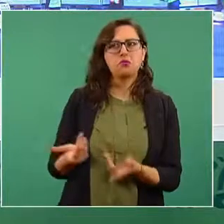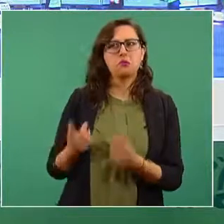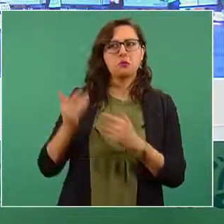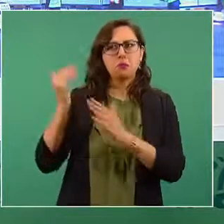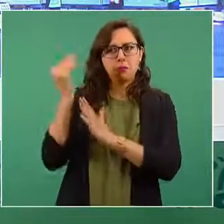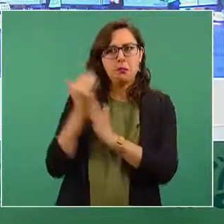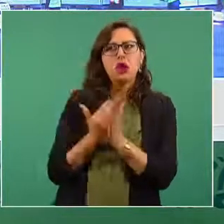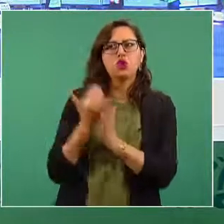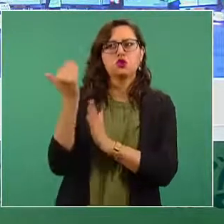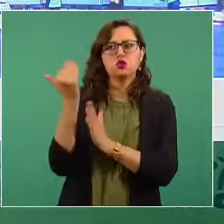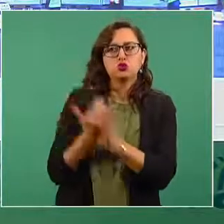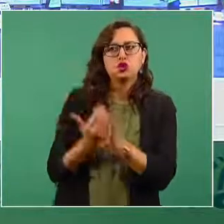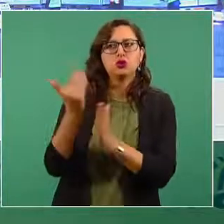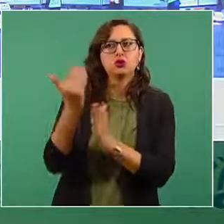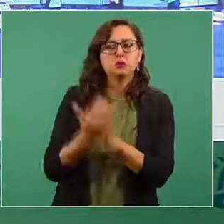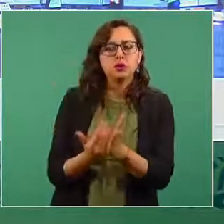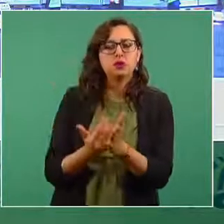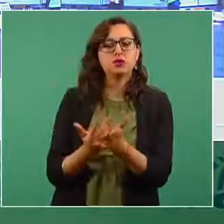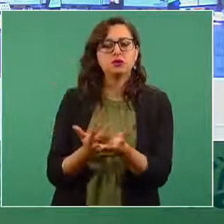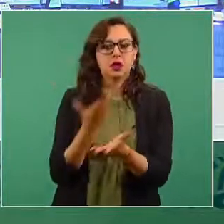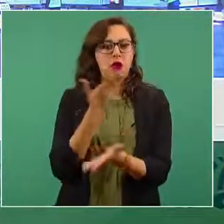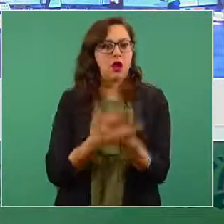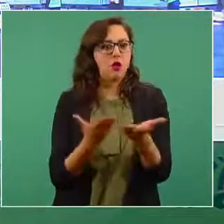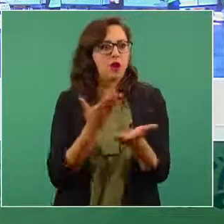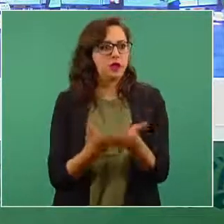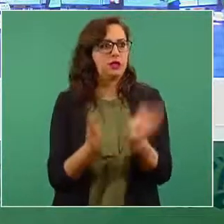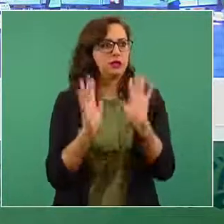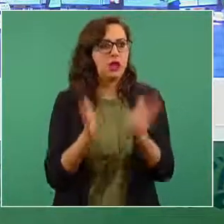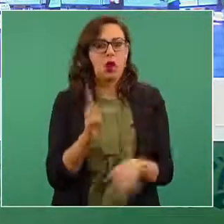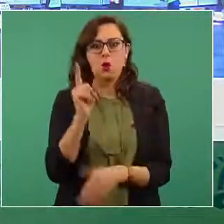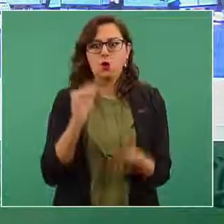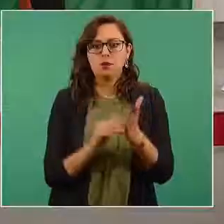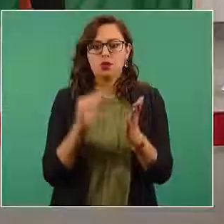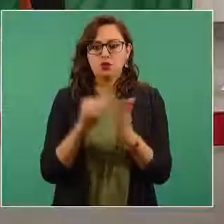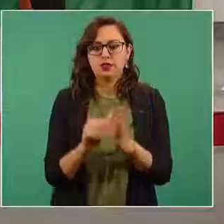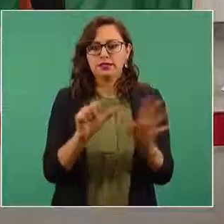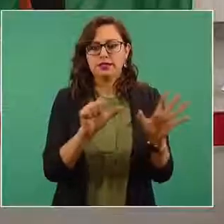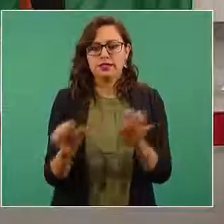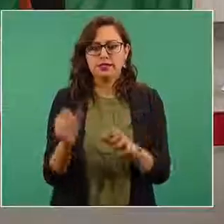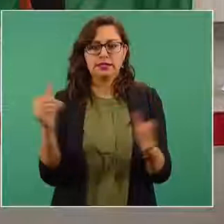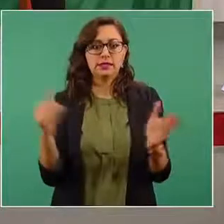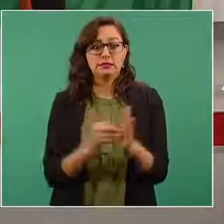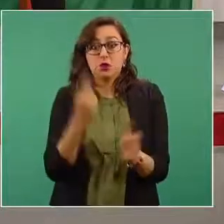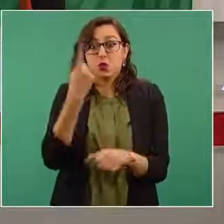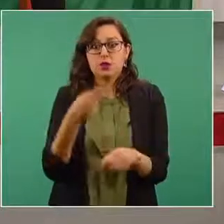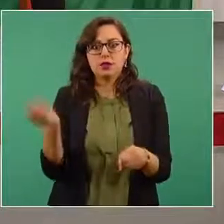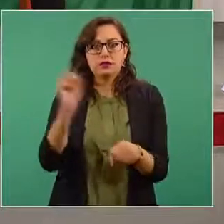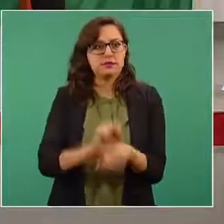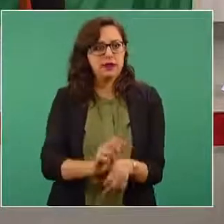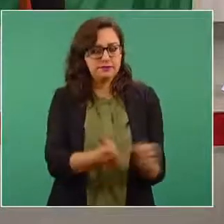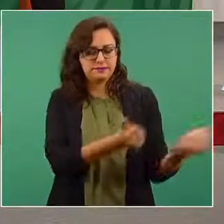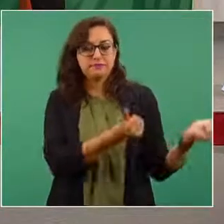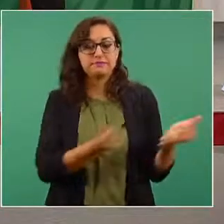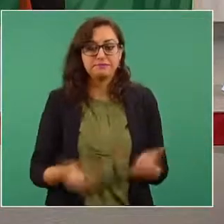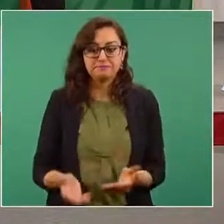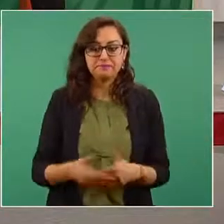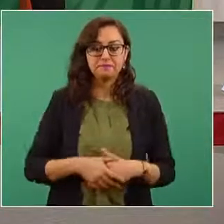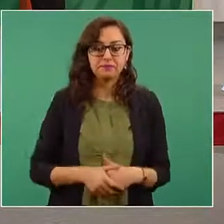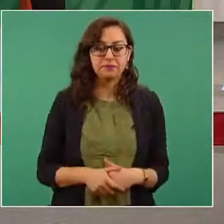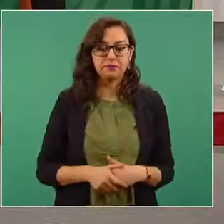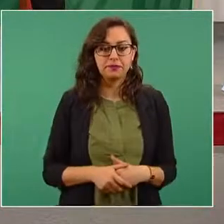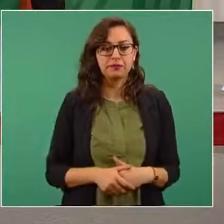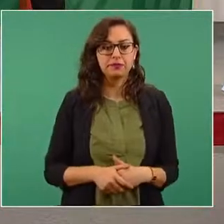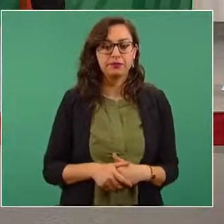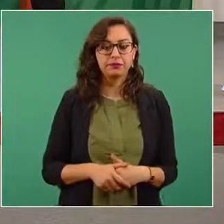eran apenas unas cuantas y ahora estamos en 1.600.000. La que sigue, por favor. Bueno, el